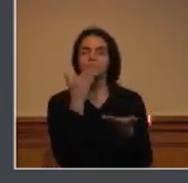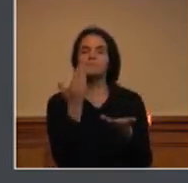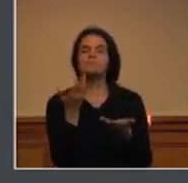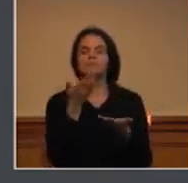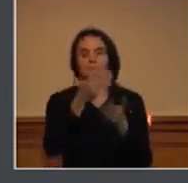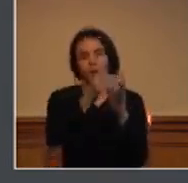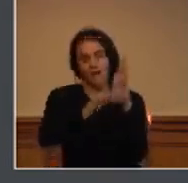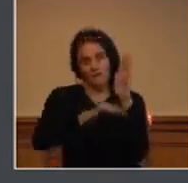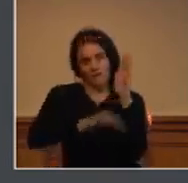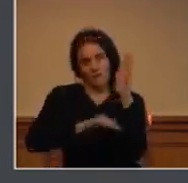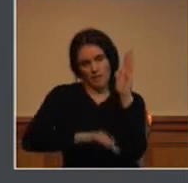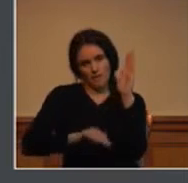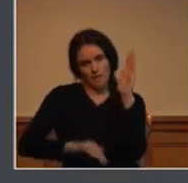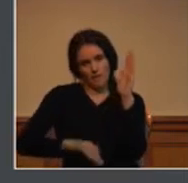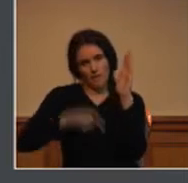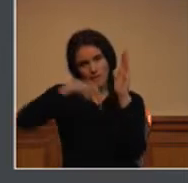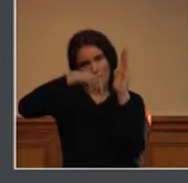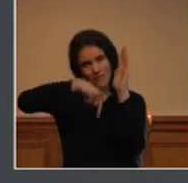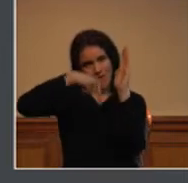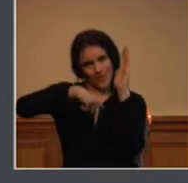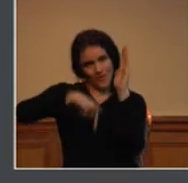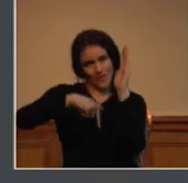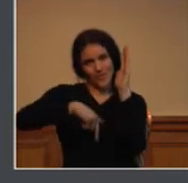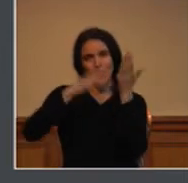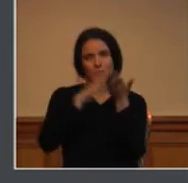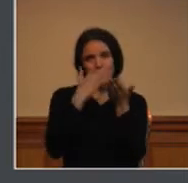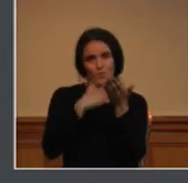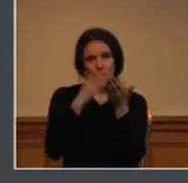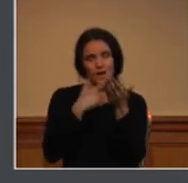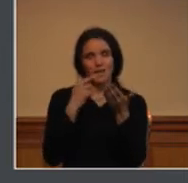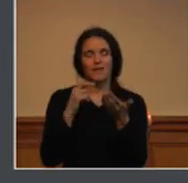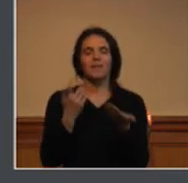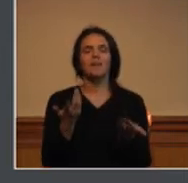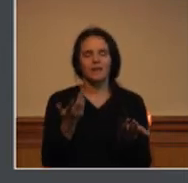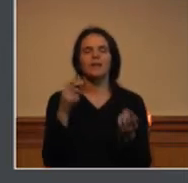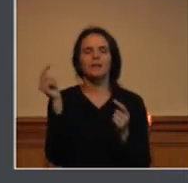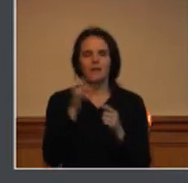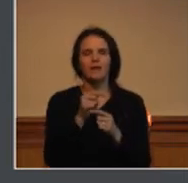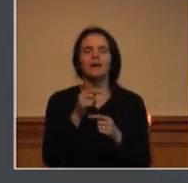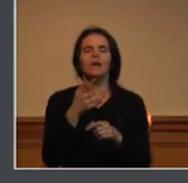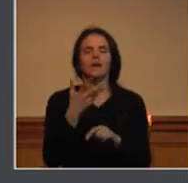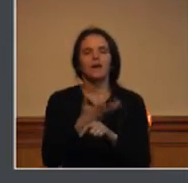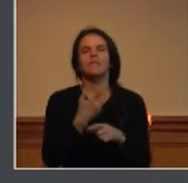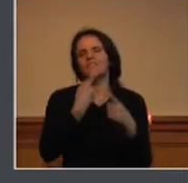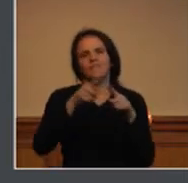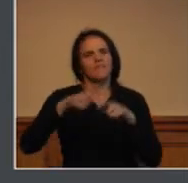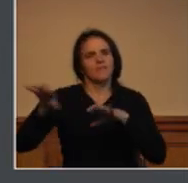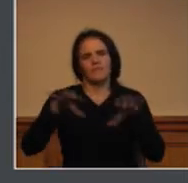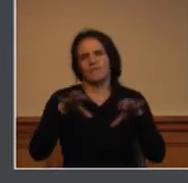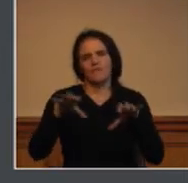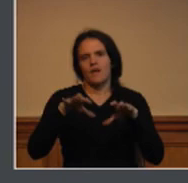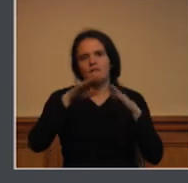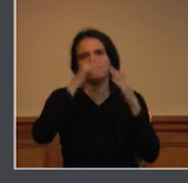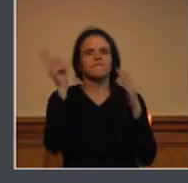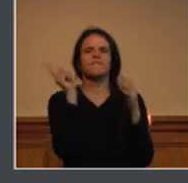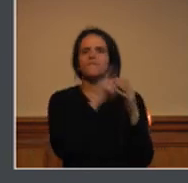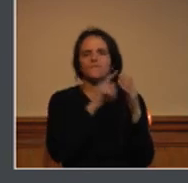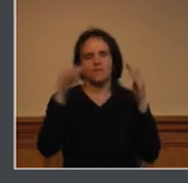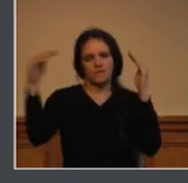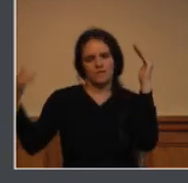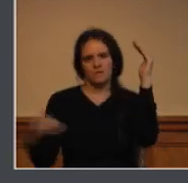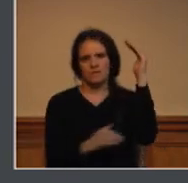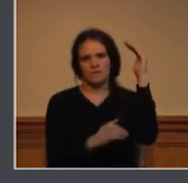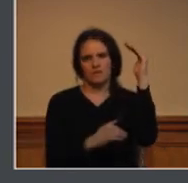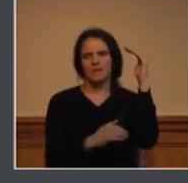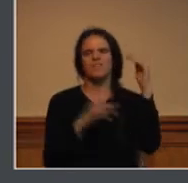mucho más abajo, aquí está, para ahí, por favor. Bueno, todas las actividades están al final del manual, son